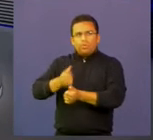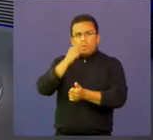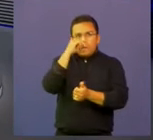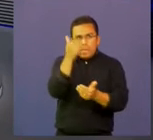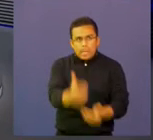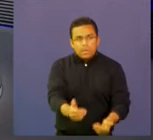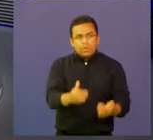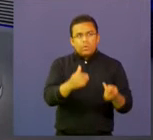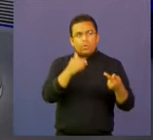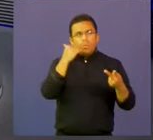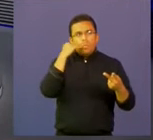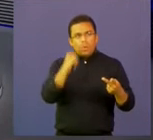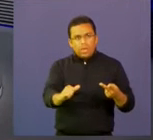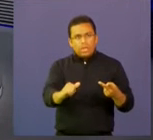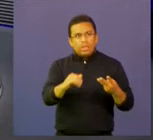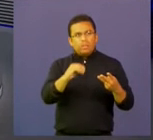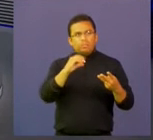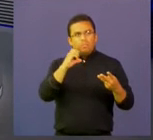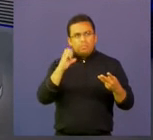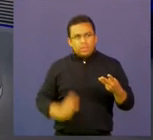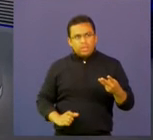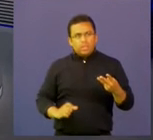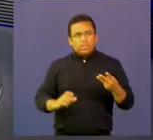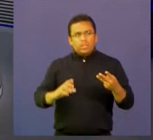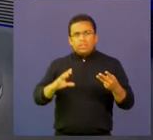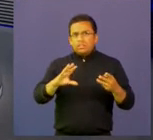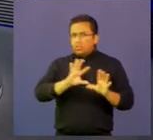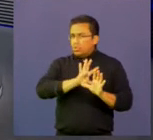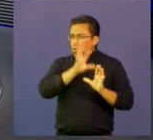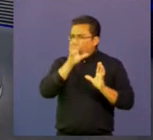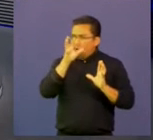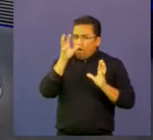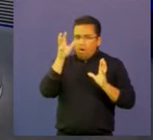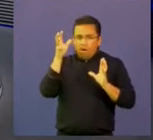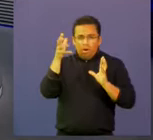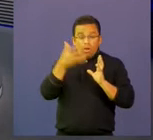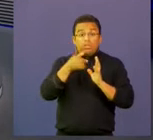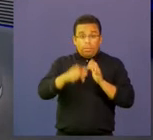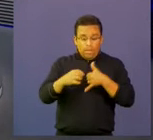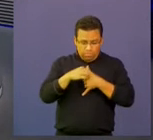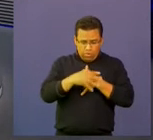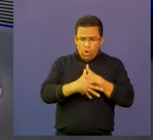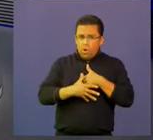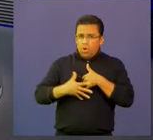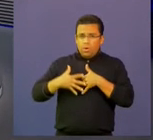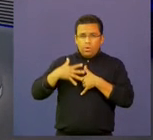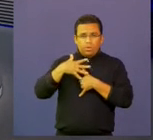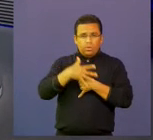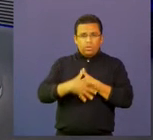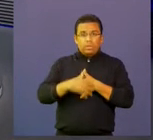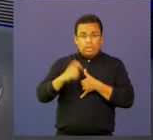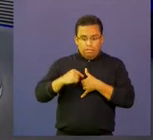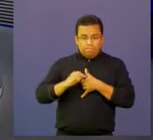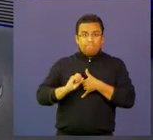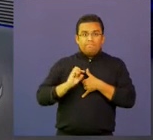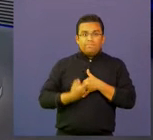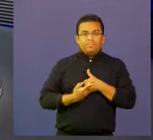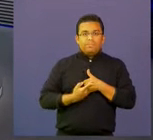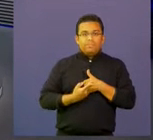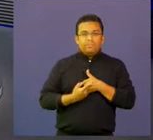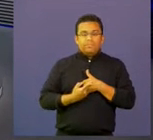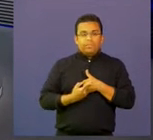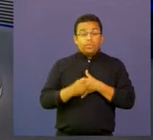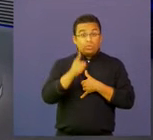cada mujer, en cada rincón del planeta? Y eso implica en cada rincón de Colombia. Porque estamos convencidos de que en los próximos 10 años